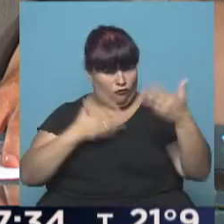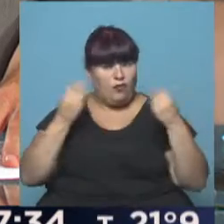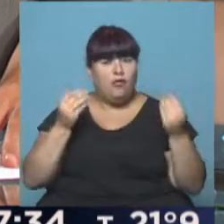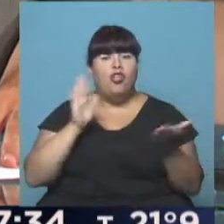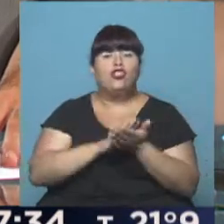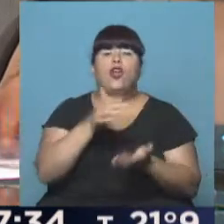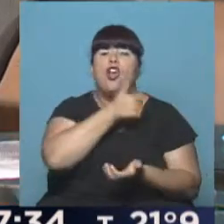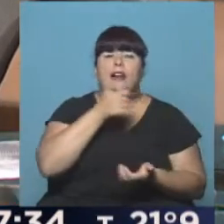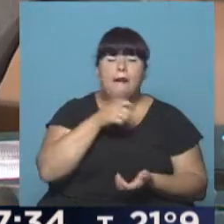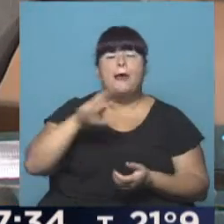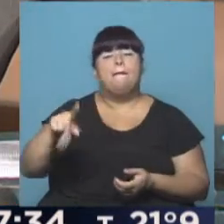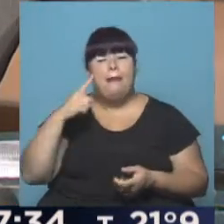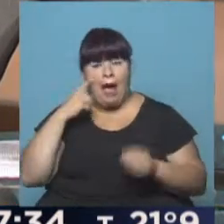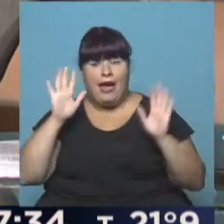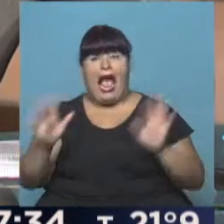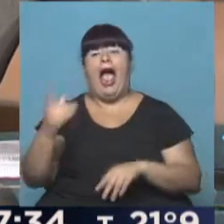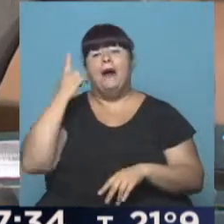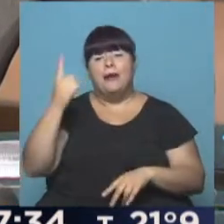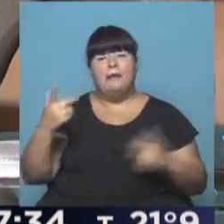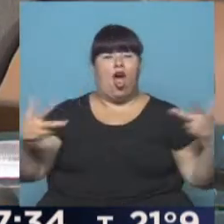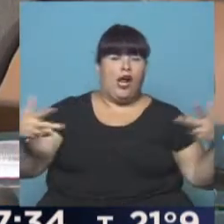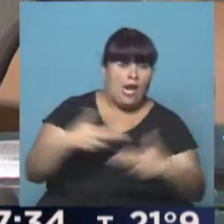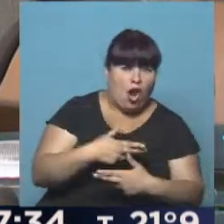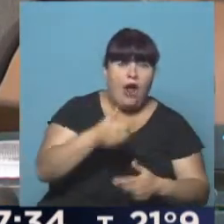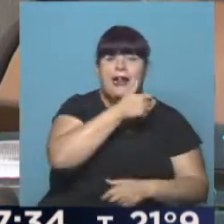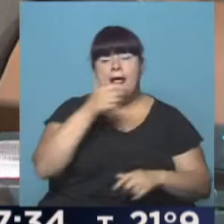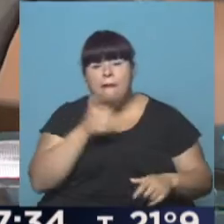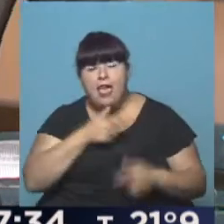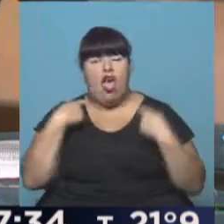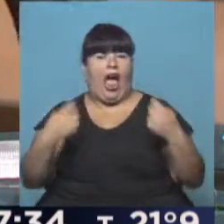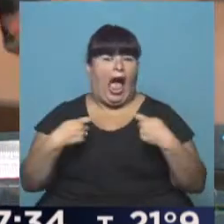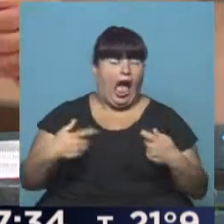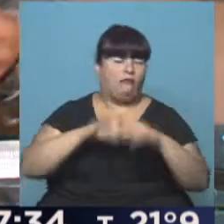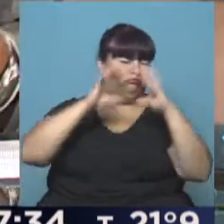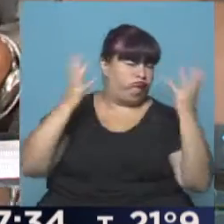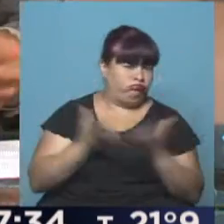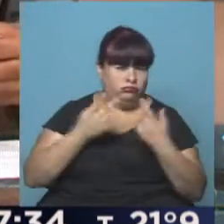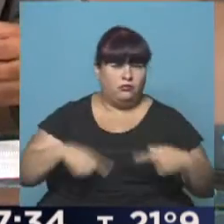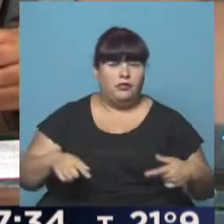hablando de los medicamentos y del PAMI. Claro, al principio es recorte, medicamentos, gasto,